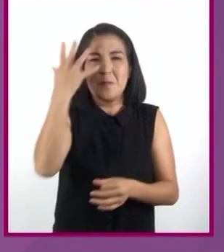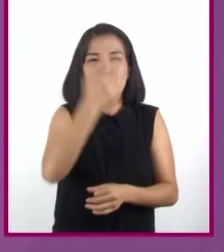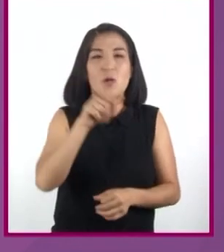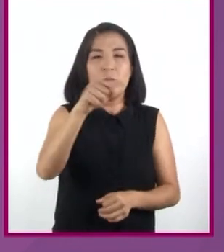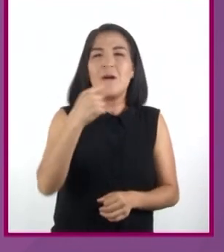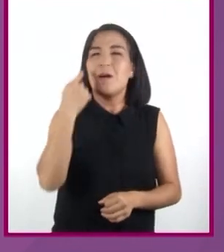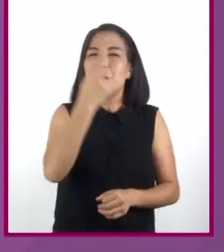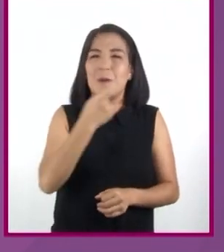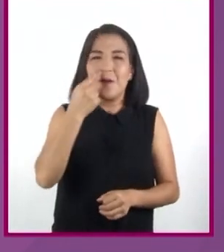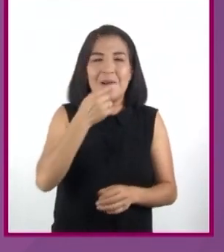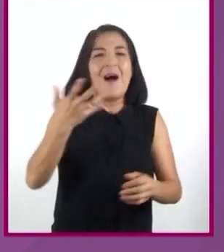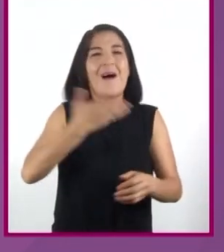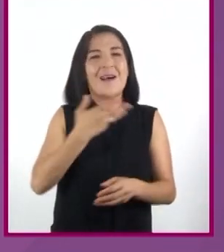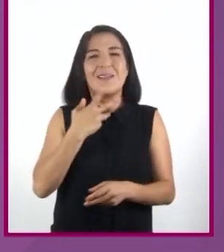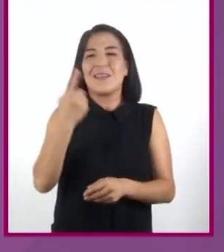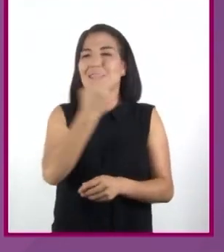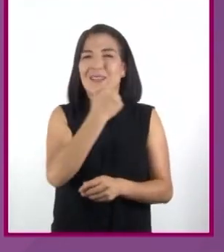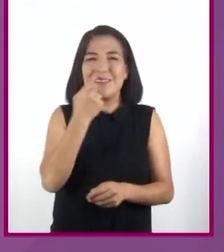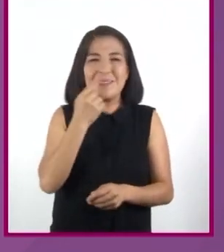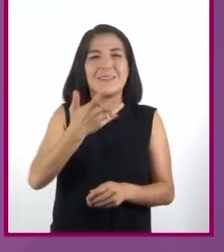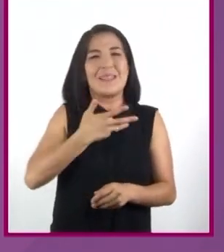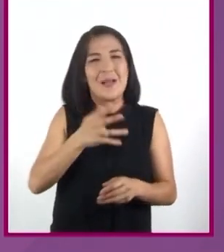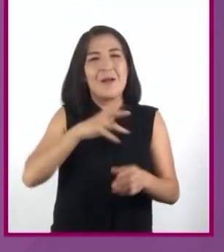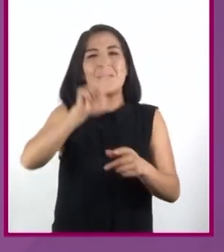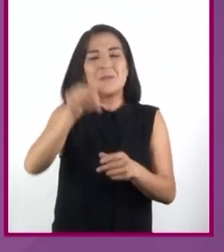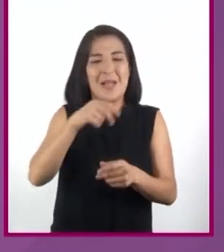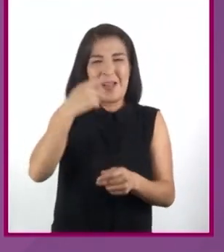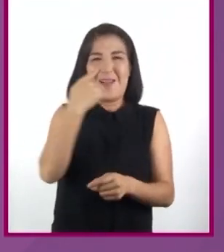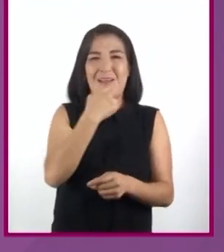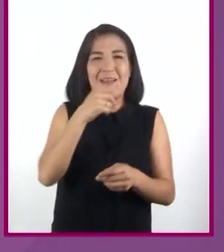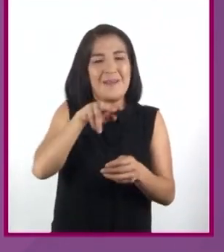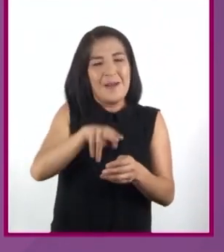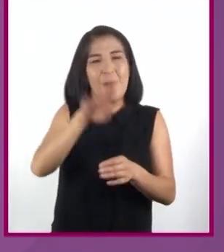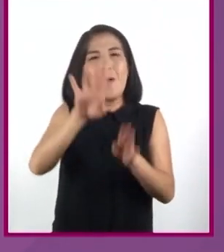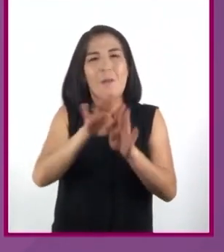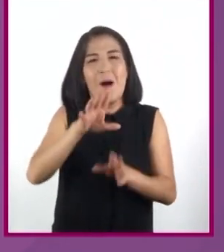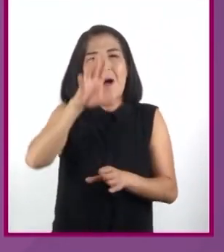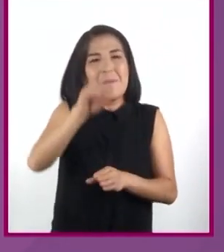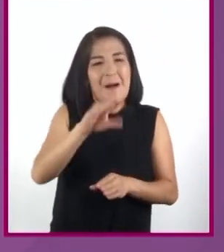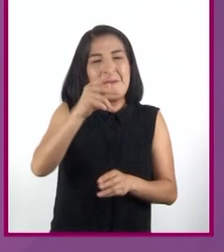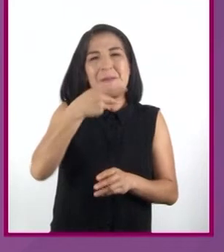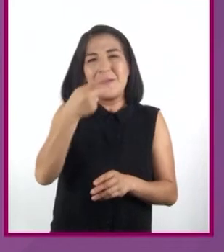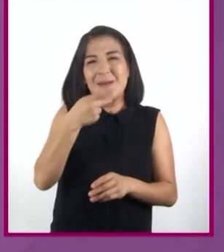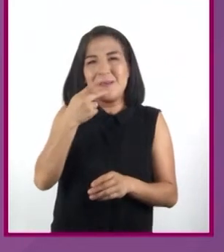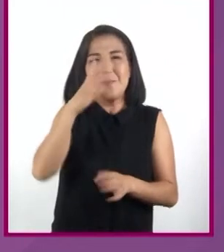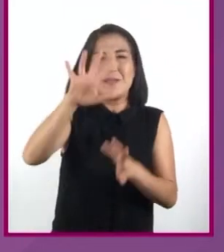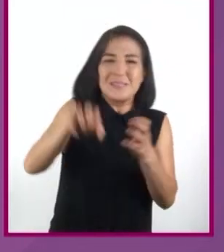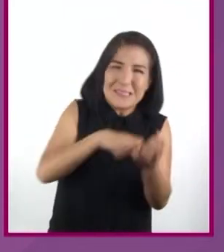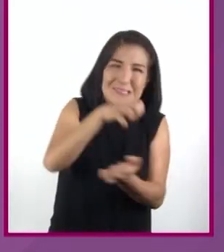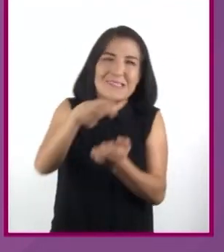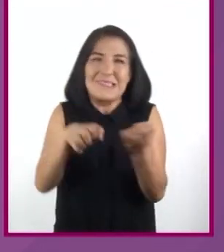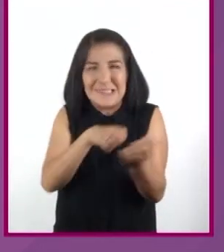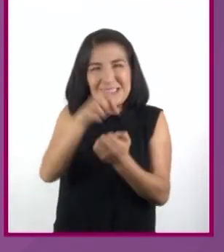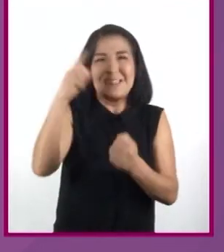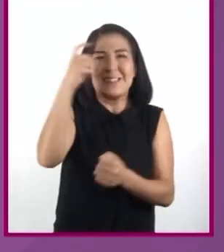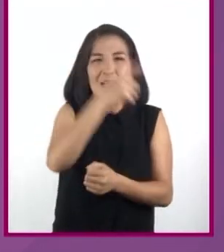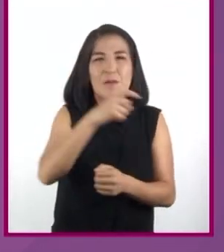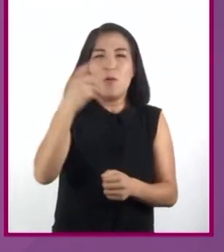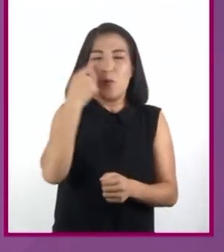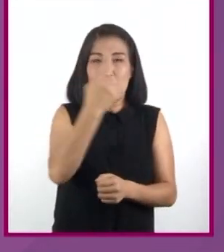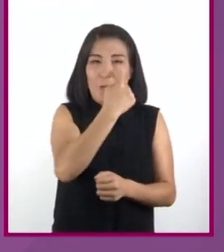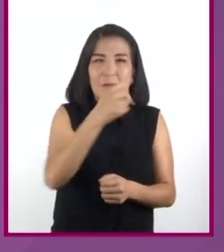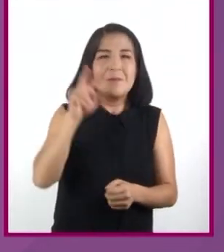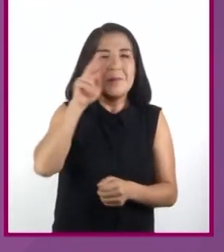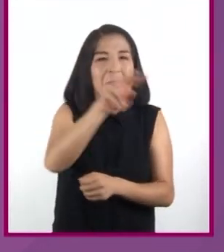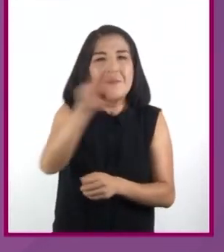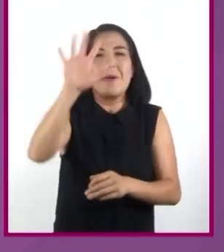tenía dientes y una lengua que se trababa y destrababa al hablar, y que sus ojos eran como todos los ojos de la gente que vive sobre